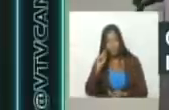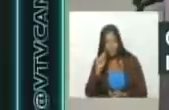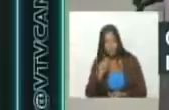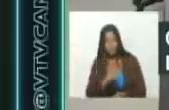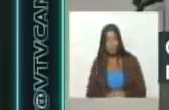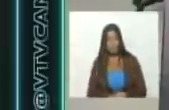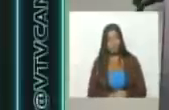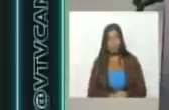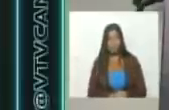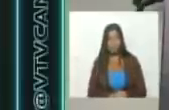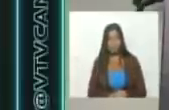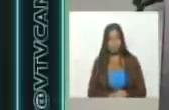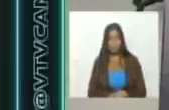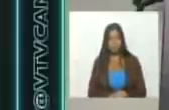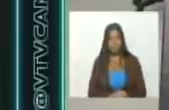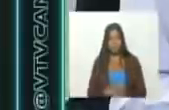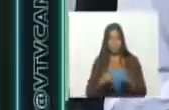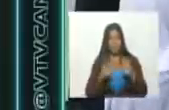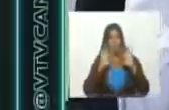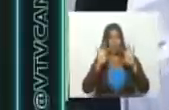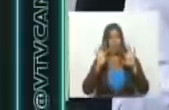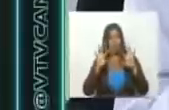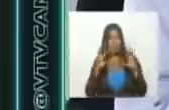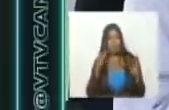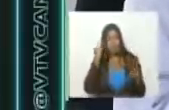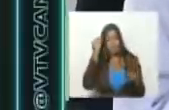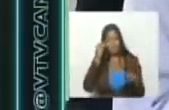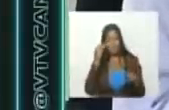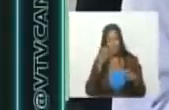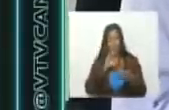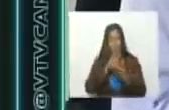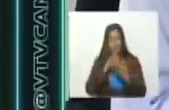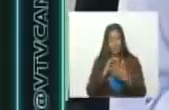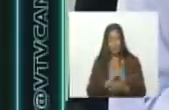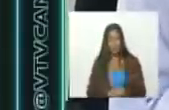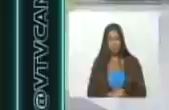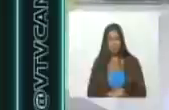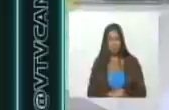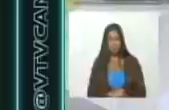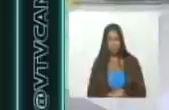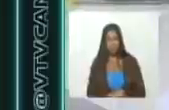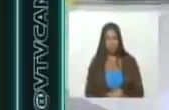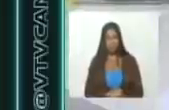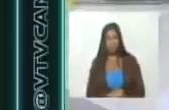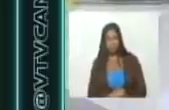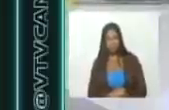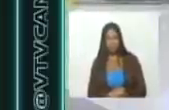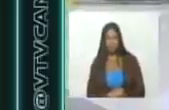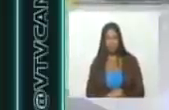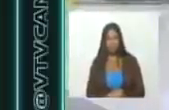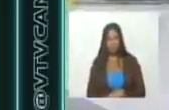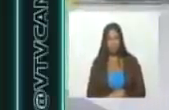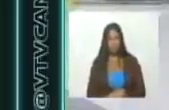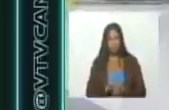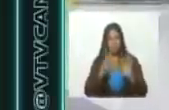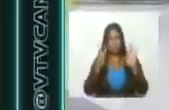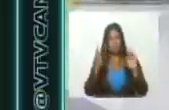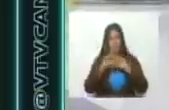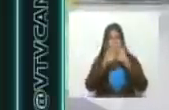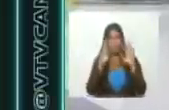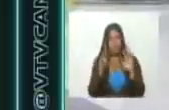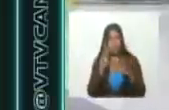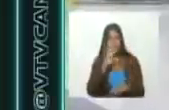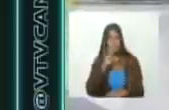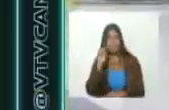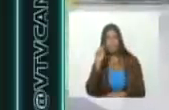Un emprendedor. Todo esto jugando. Un emprendedor. 7 de la la mañana. 7 de la